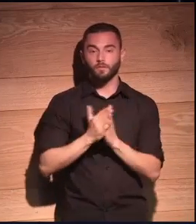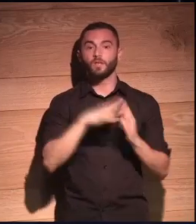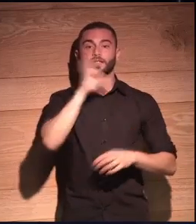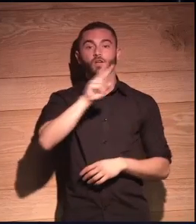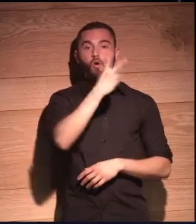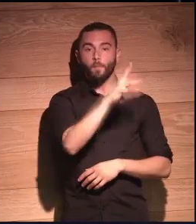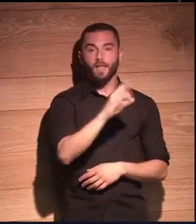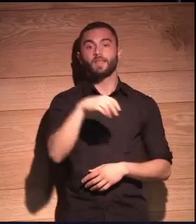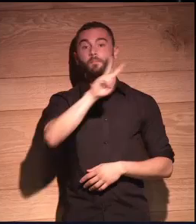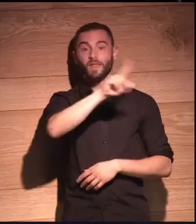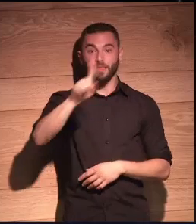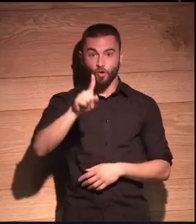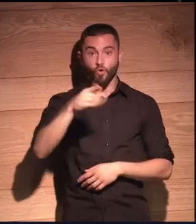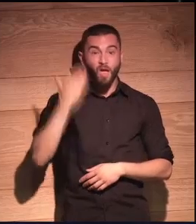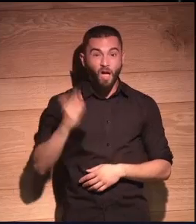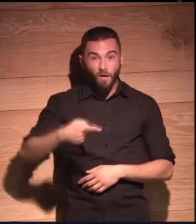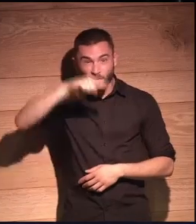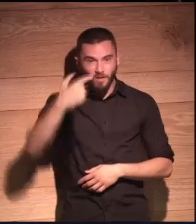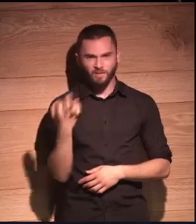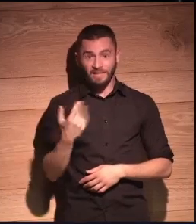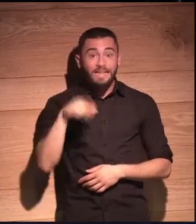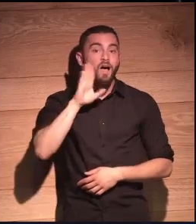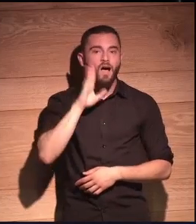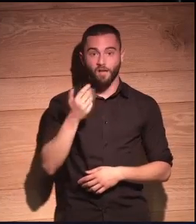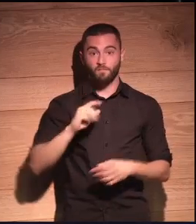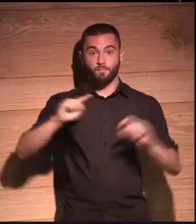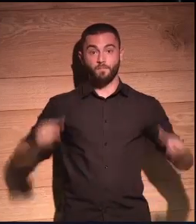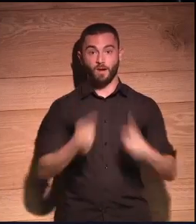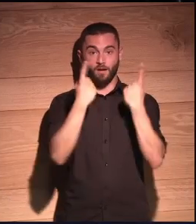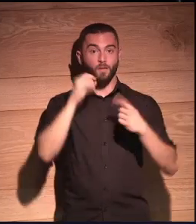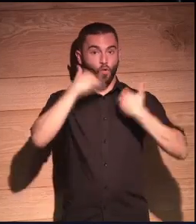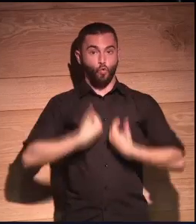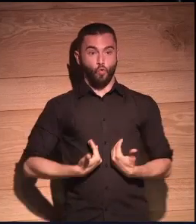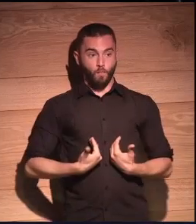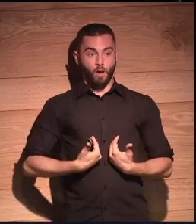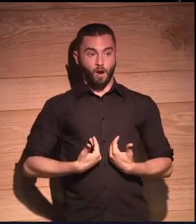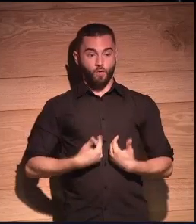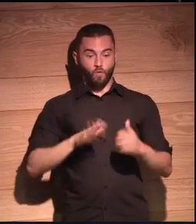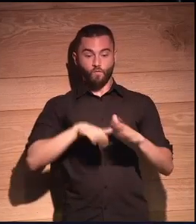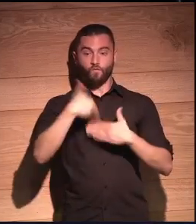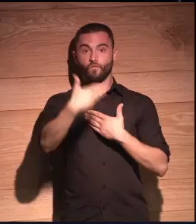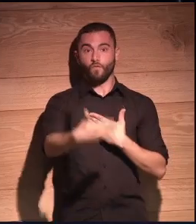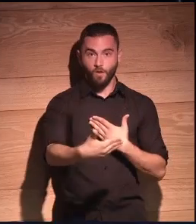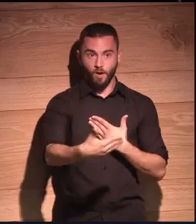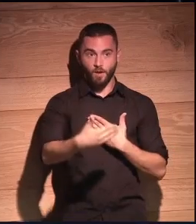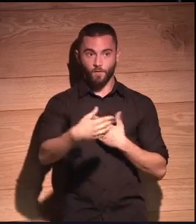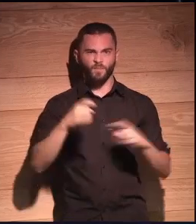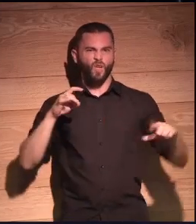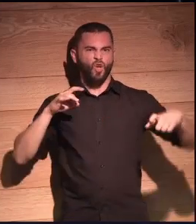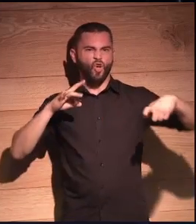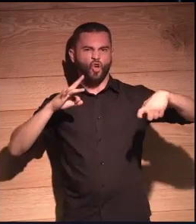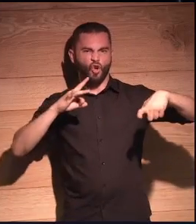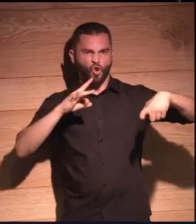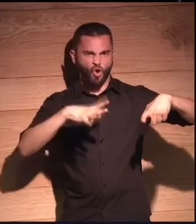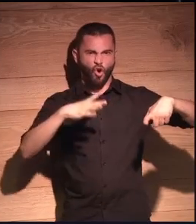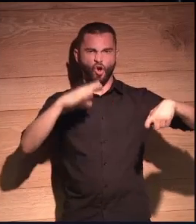o XXI que se recordarán, es eso, es la primera vez que el ser humano sale, no se recordará el gol de Cristiano Ronaldo o